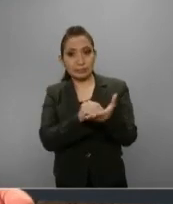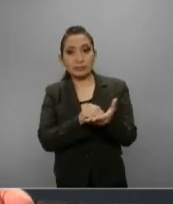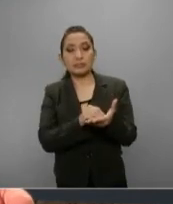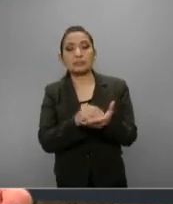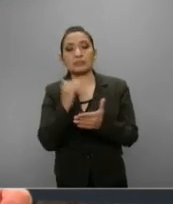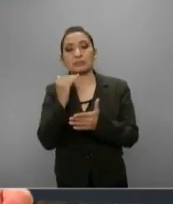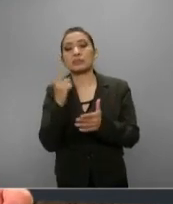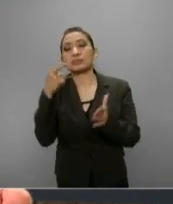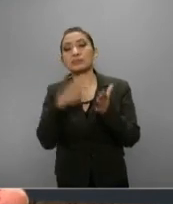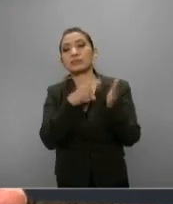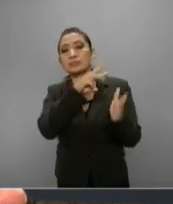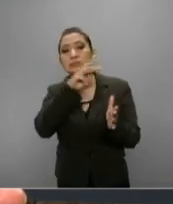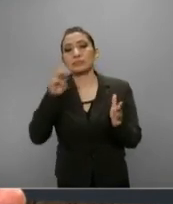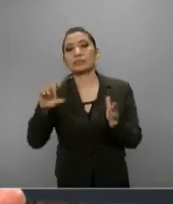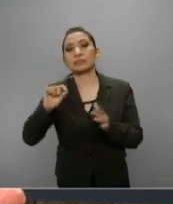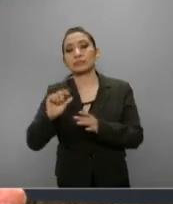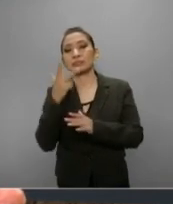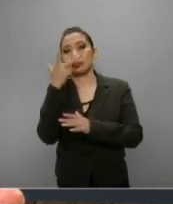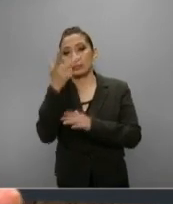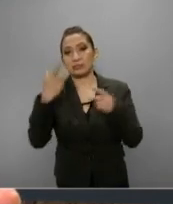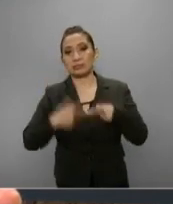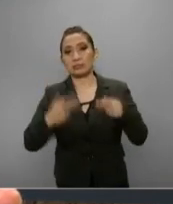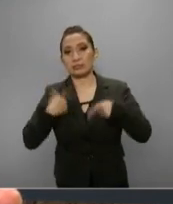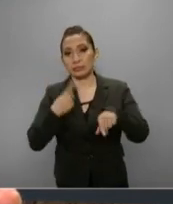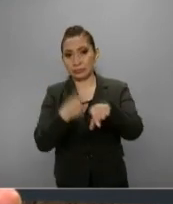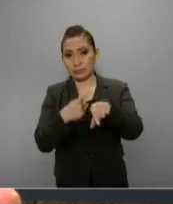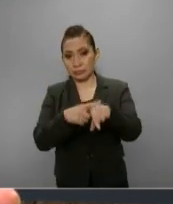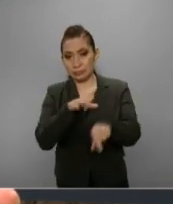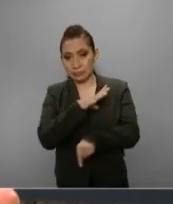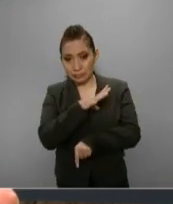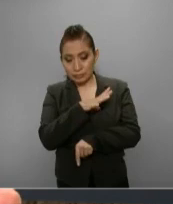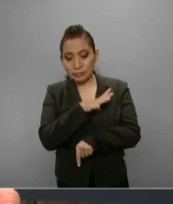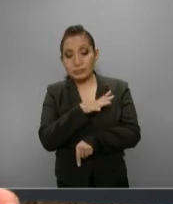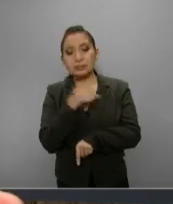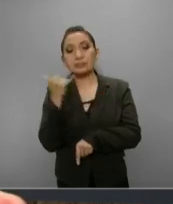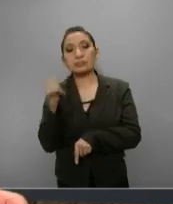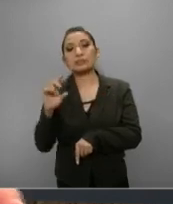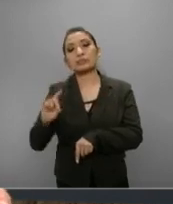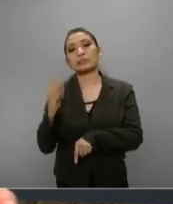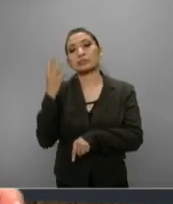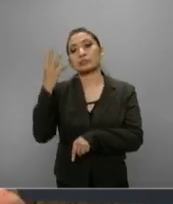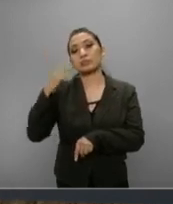que ascendieron a 1,378 personas infectadas